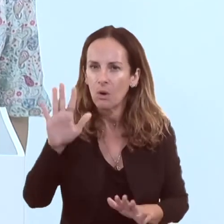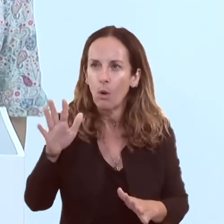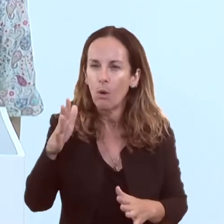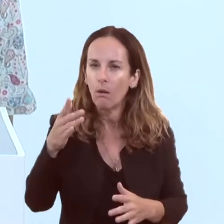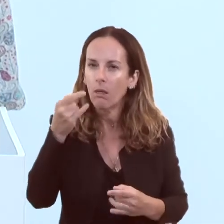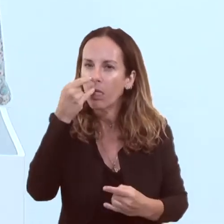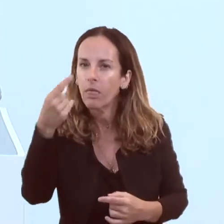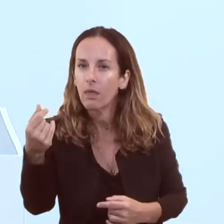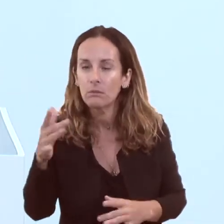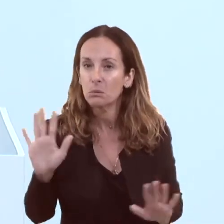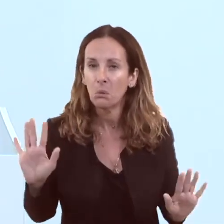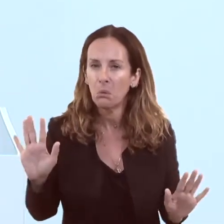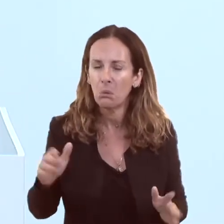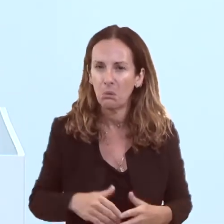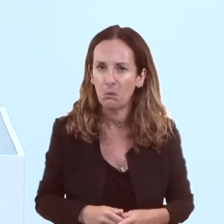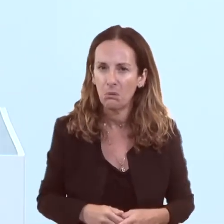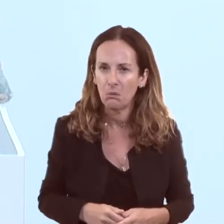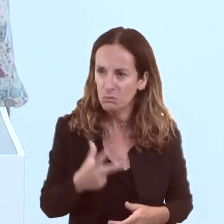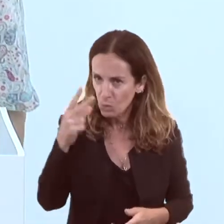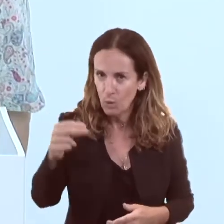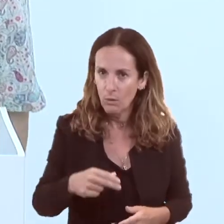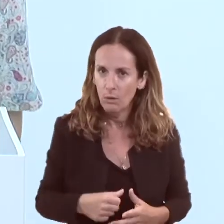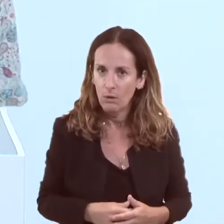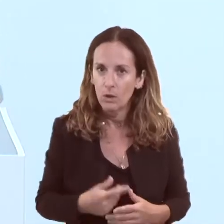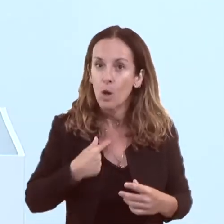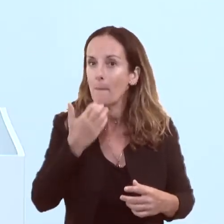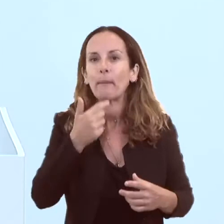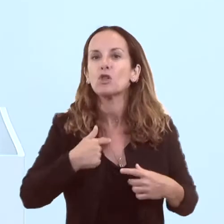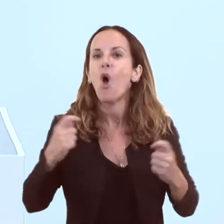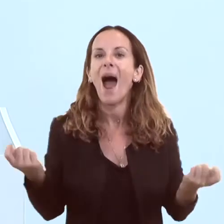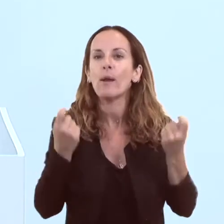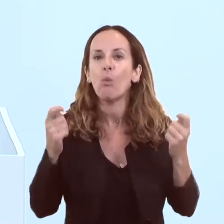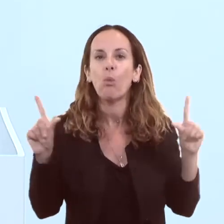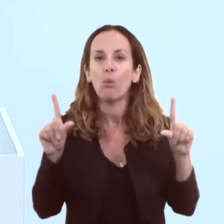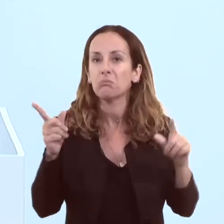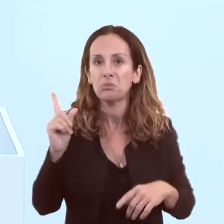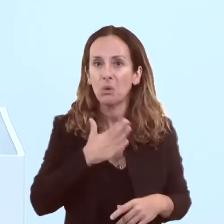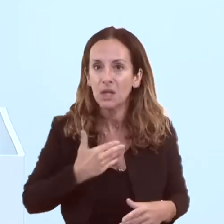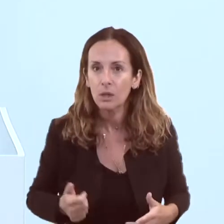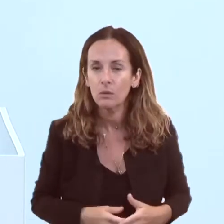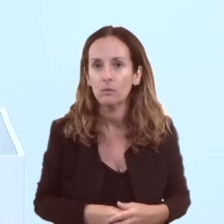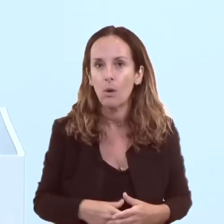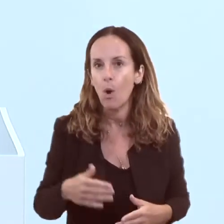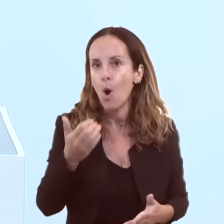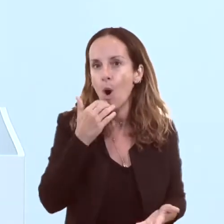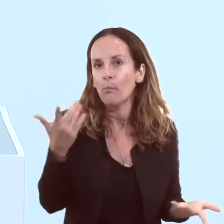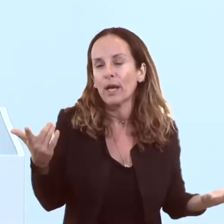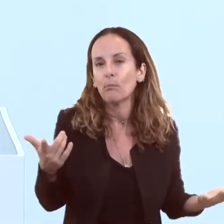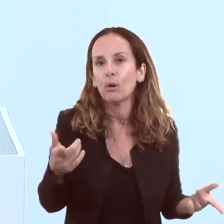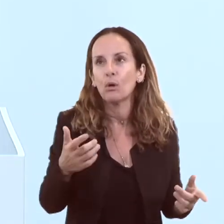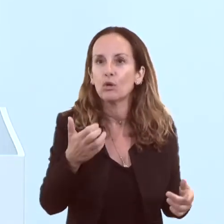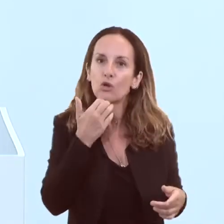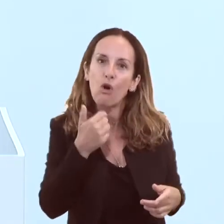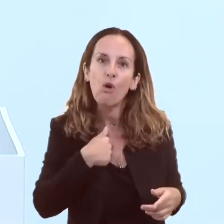Quiero poder elegir cómo quiero ganarla no quiero hacer anuncios por ejemplo no O no quiero hacer Talent Show no quiero hacer de